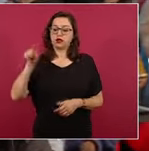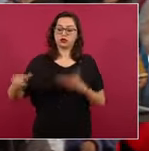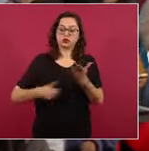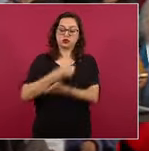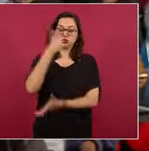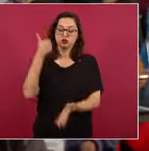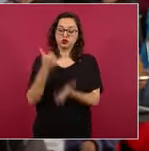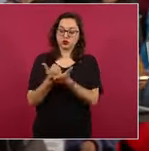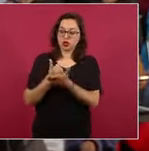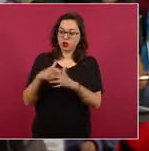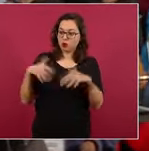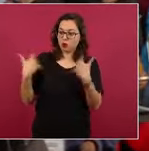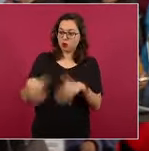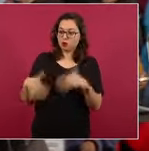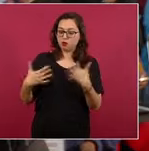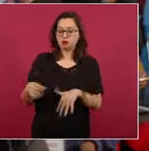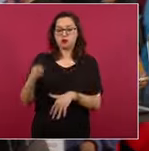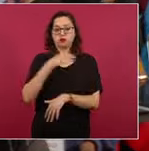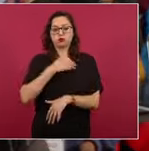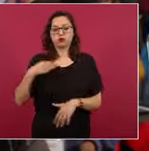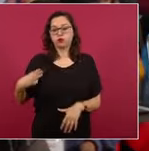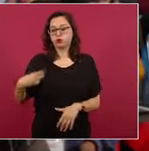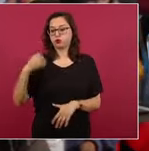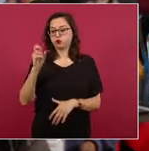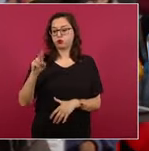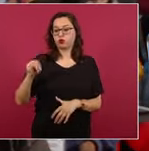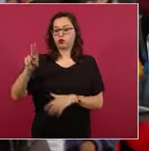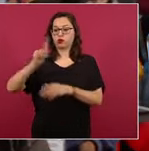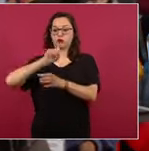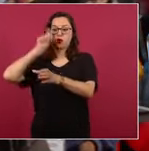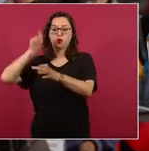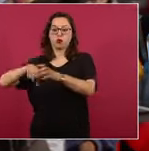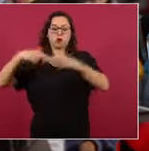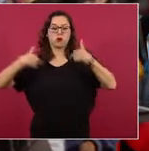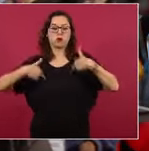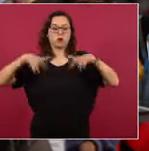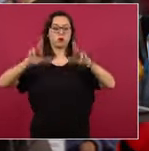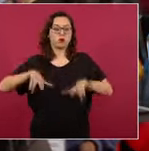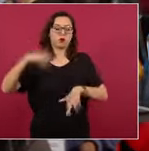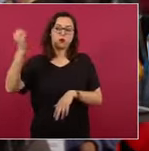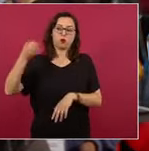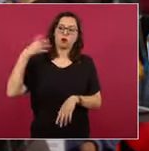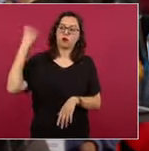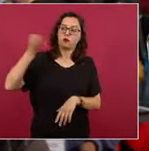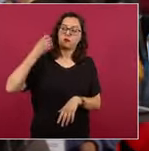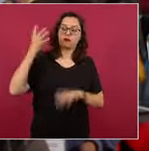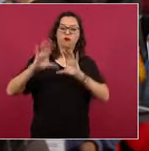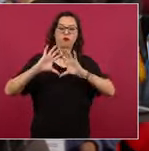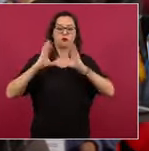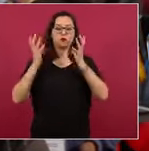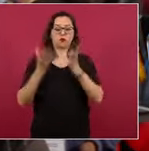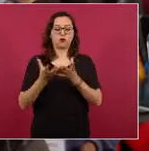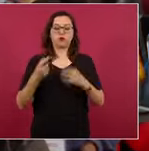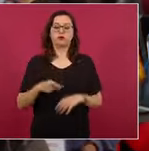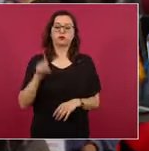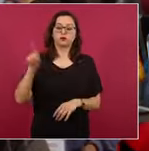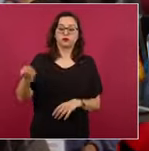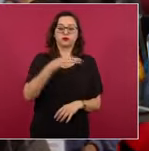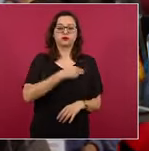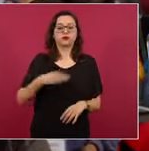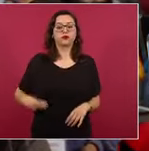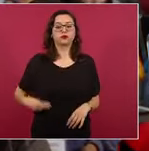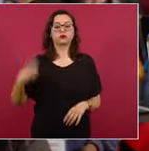193 países miembros de la ONU para hacer uso de la voz en un foro mundial la semana antepasada. Se eligió al municipio de Querétaro